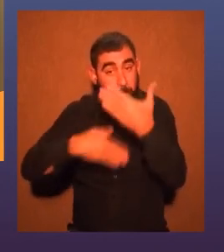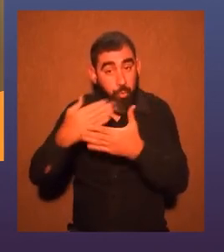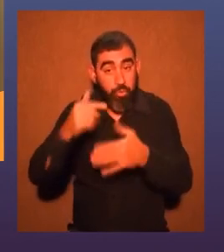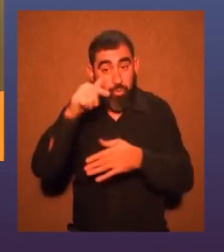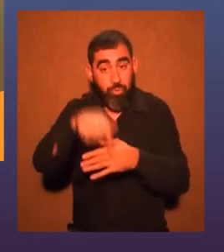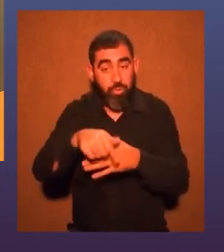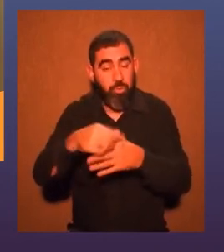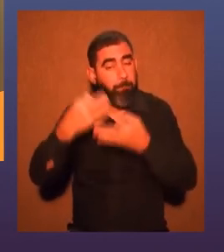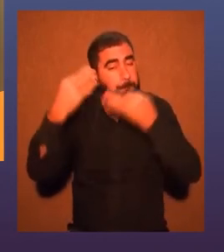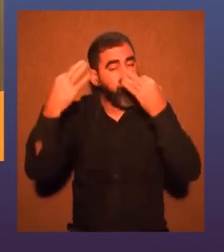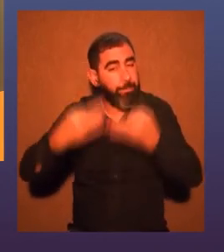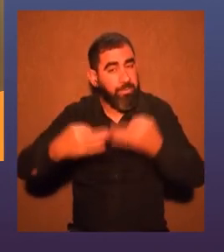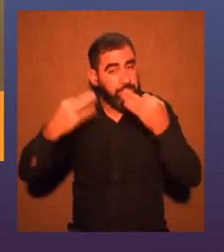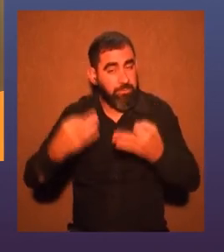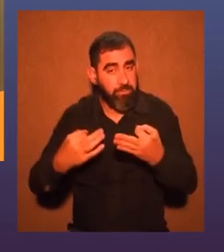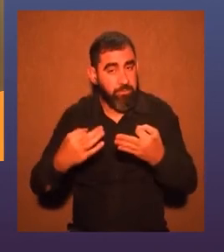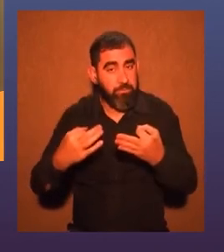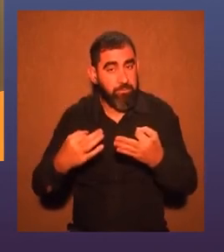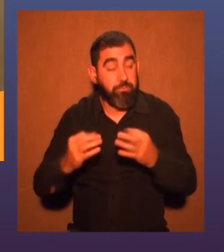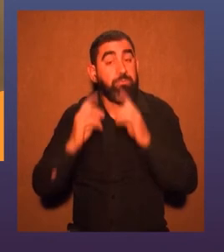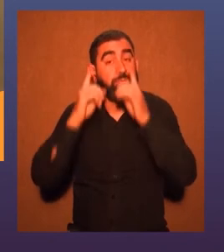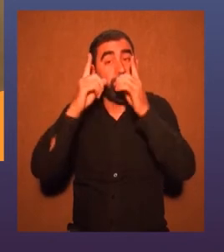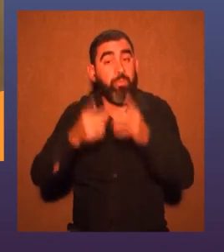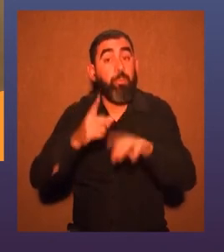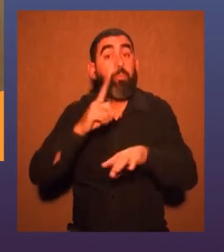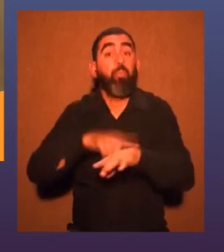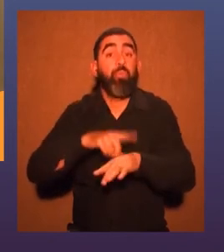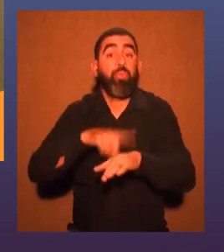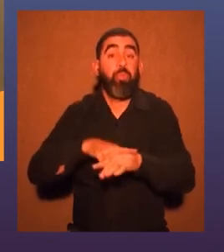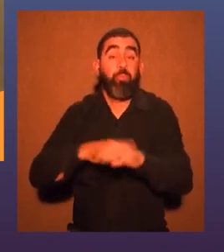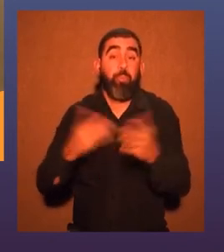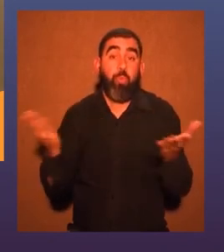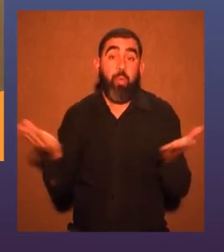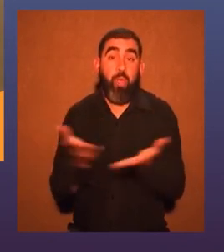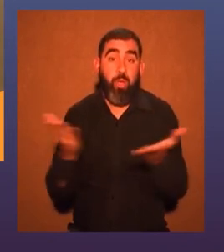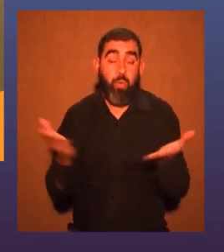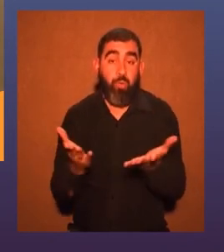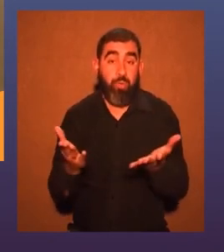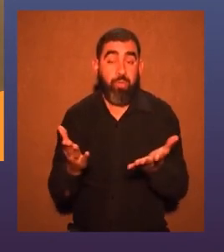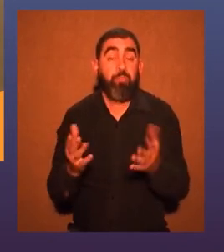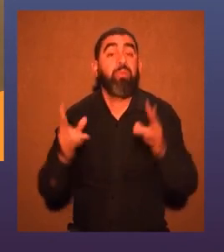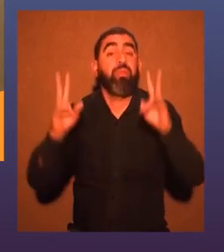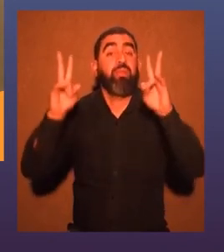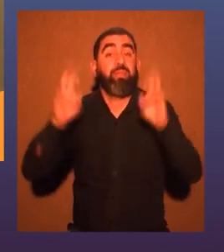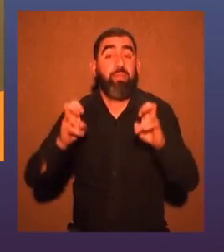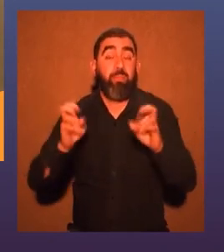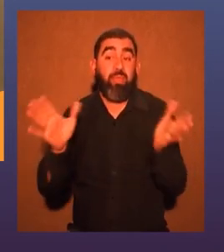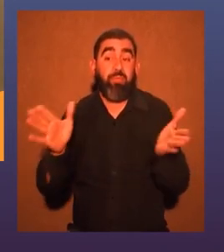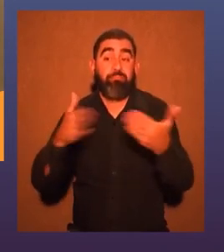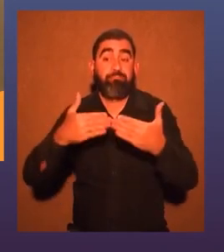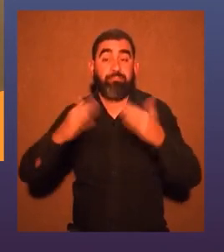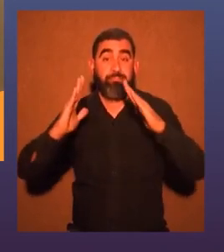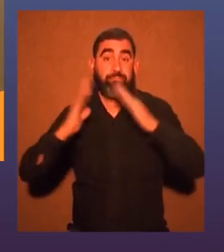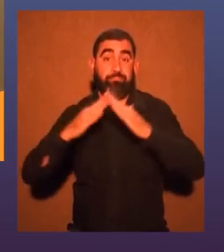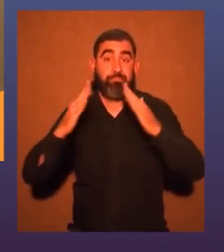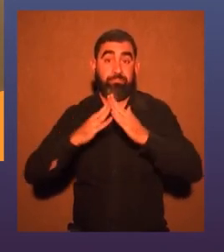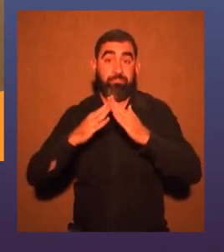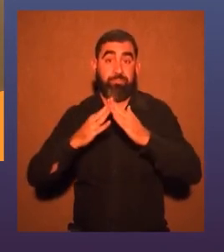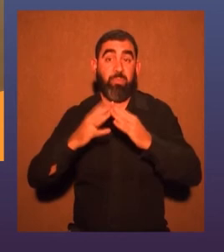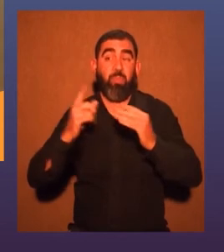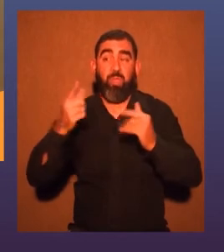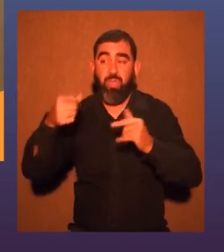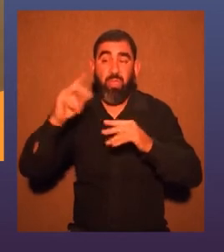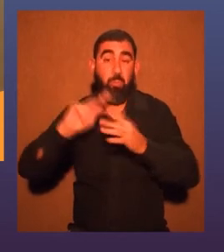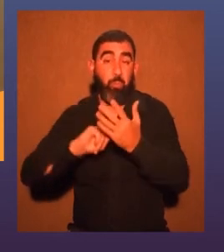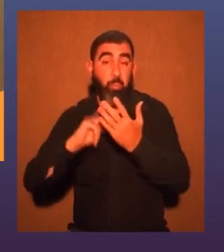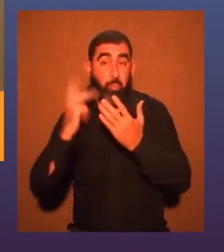fue muy especial, también por los tiempos que estamos manejando en relación a lo de la cuarentena y todo, porque normalmente este tipo de